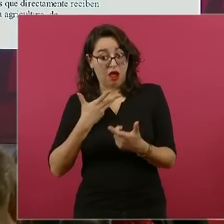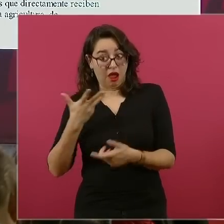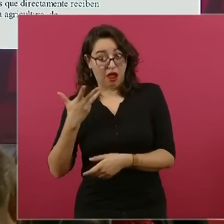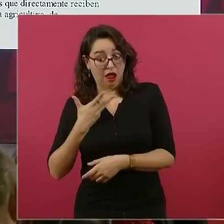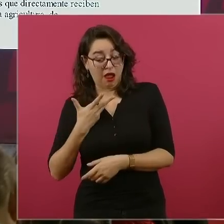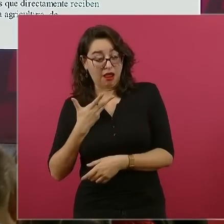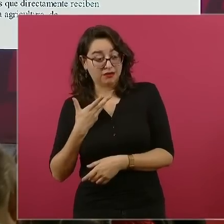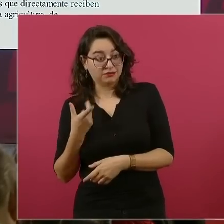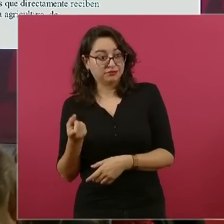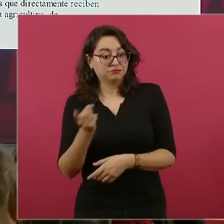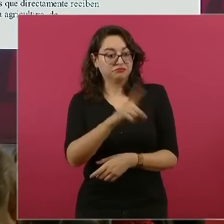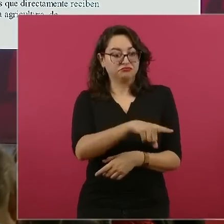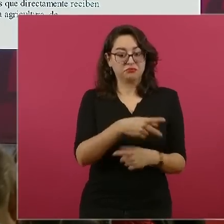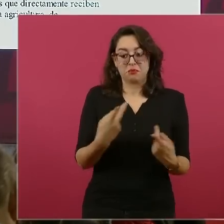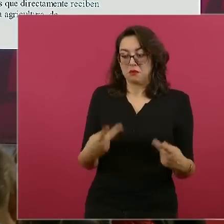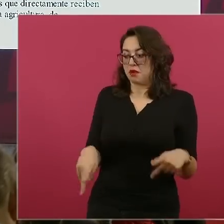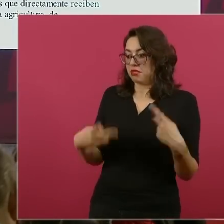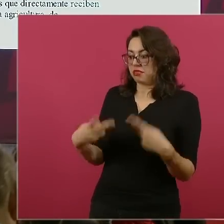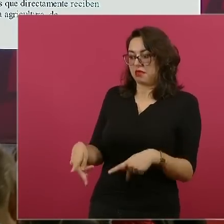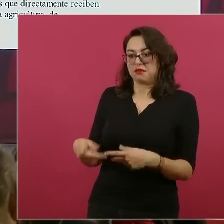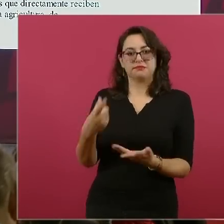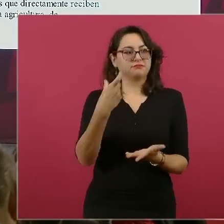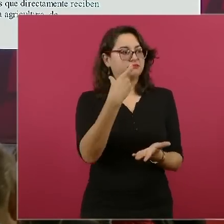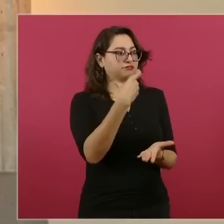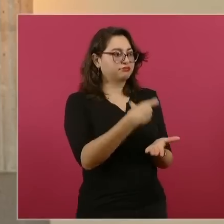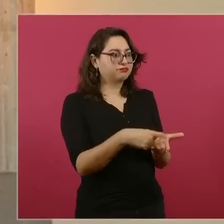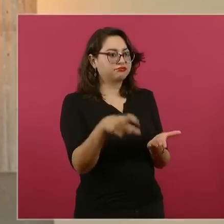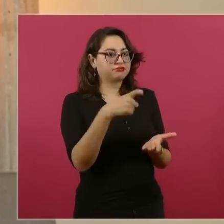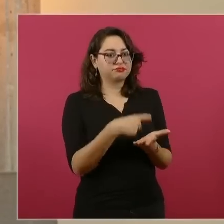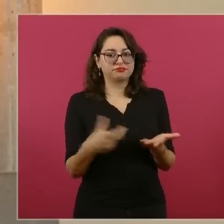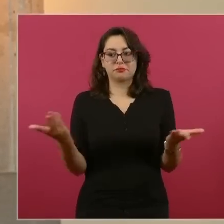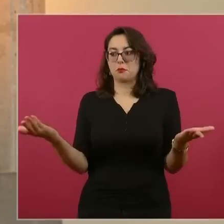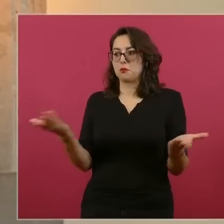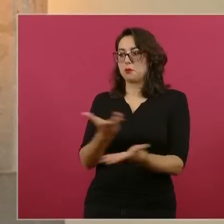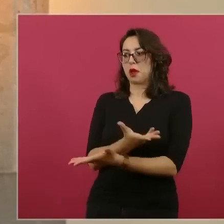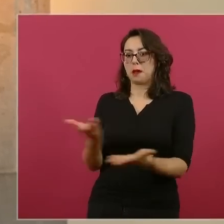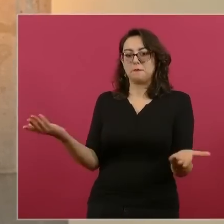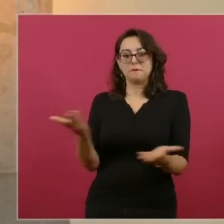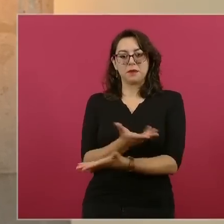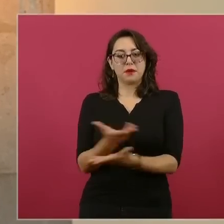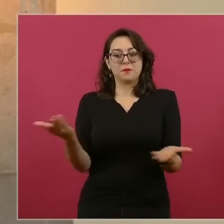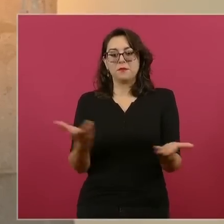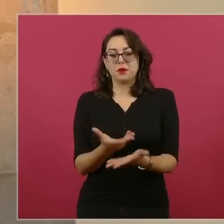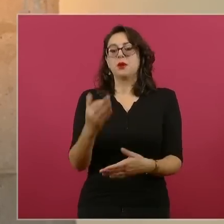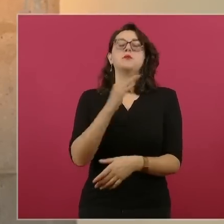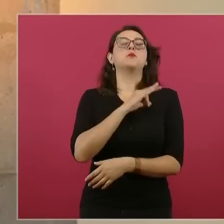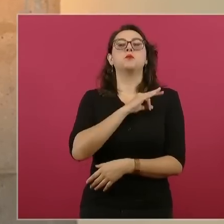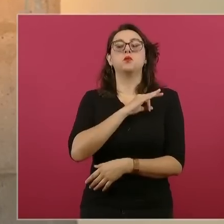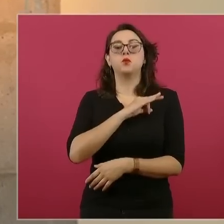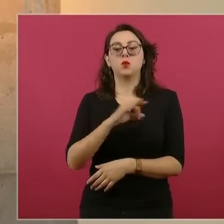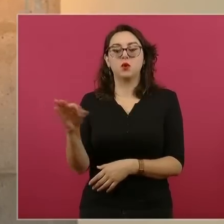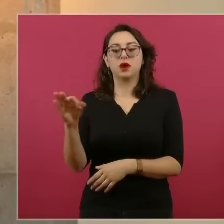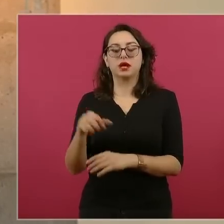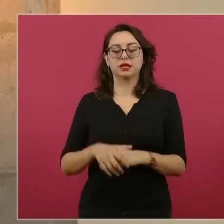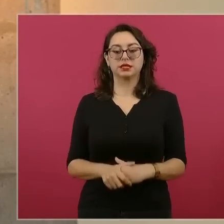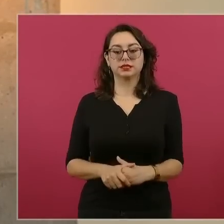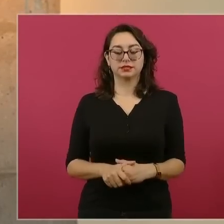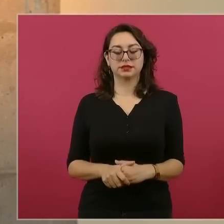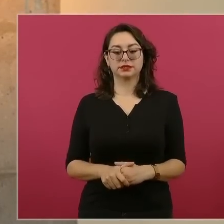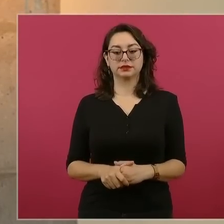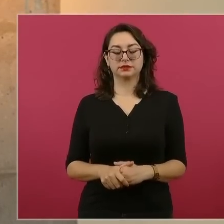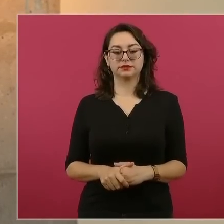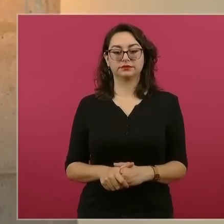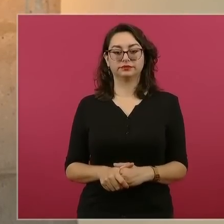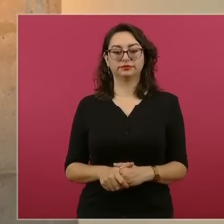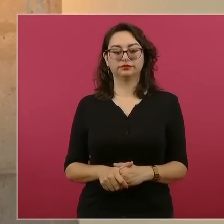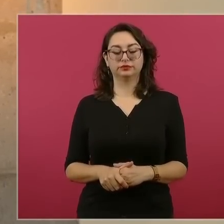Fíjense lo que argumentaban. Esto es de ellos. Los pueblos no son